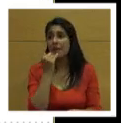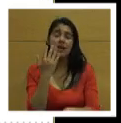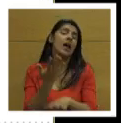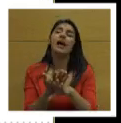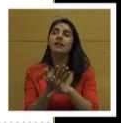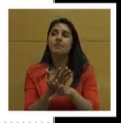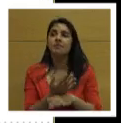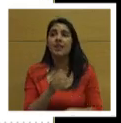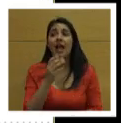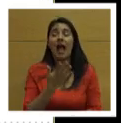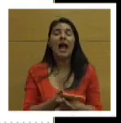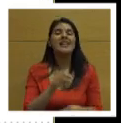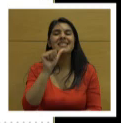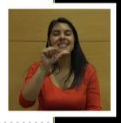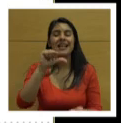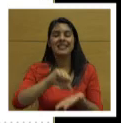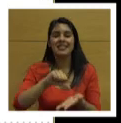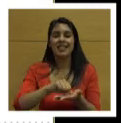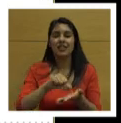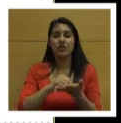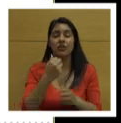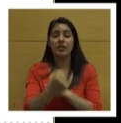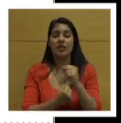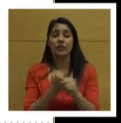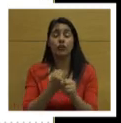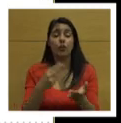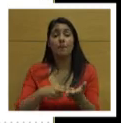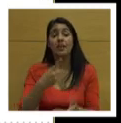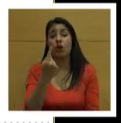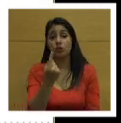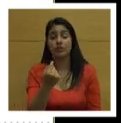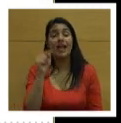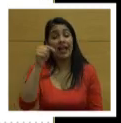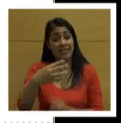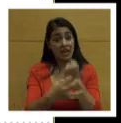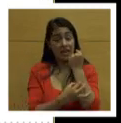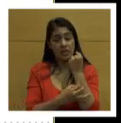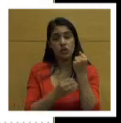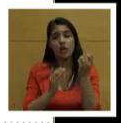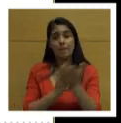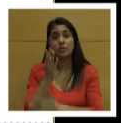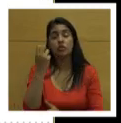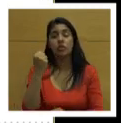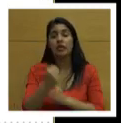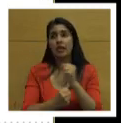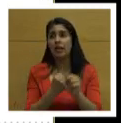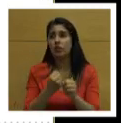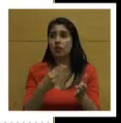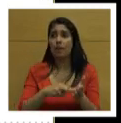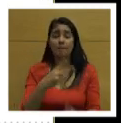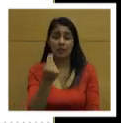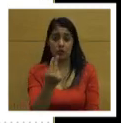crearon 6 centros el año 2011, hay uno en la región desde el 2012, ya tiene psicólogo, una